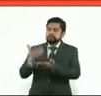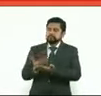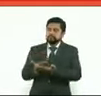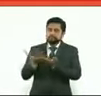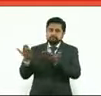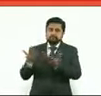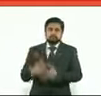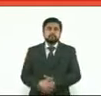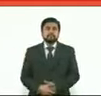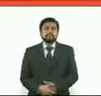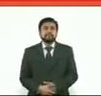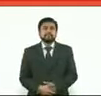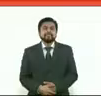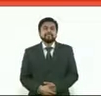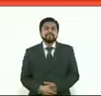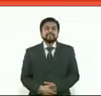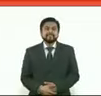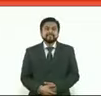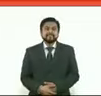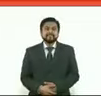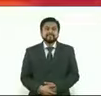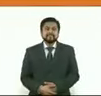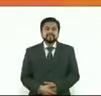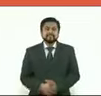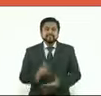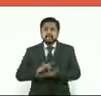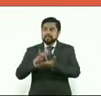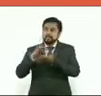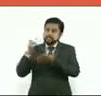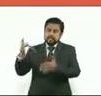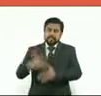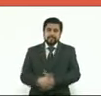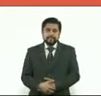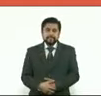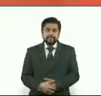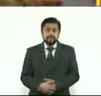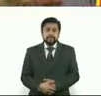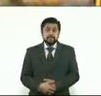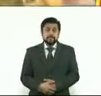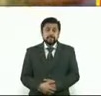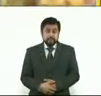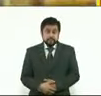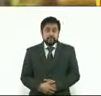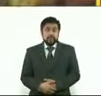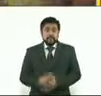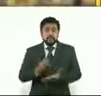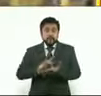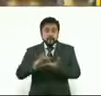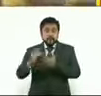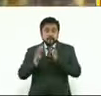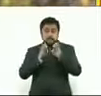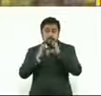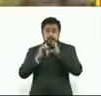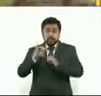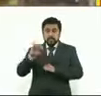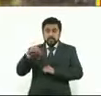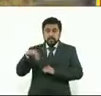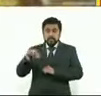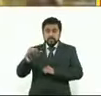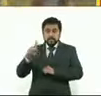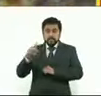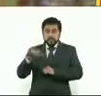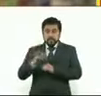Bueno, listo. Listo, muchachos. Muchas gracias. Muchas gracias a Iñaki Arzate por esta entrevista con el triunfador